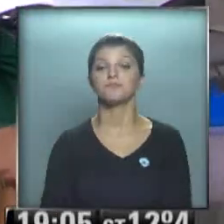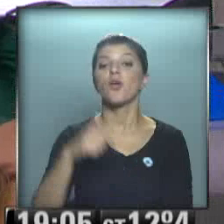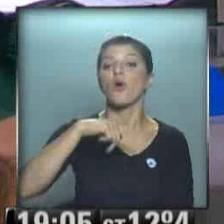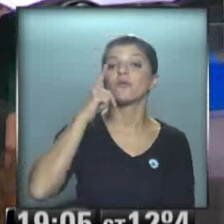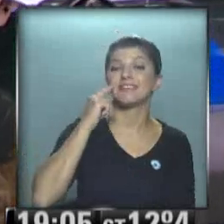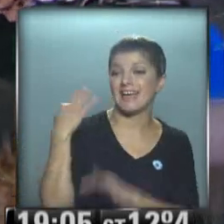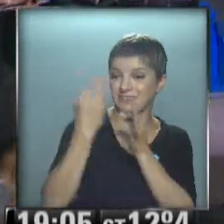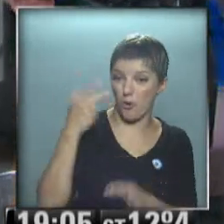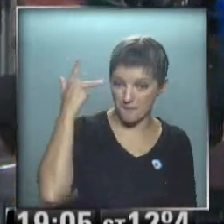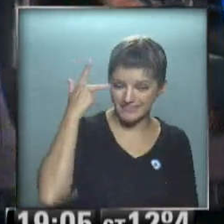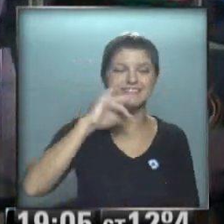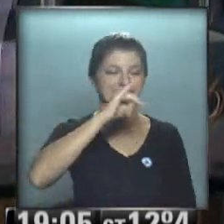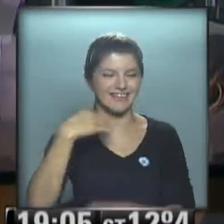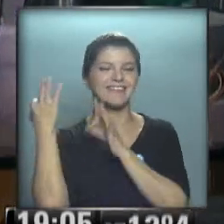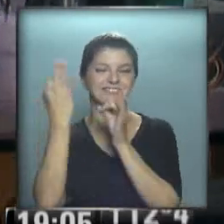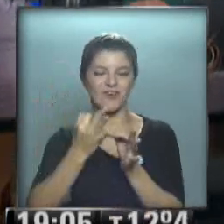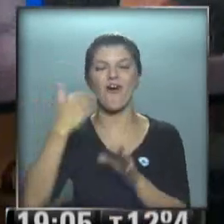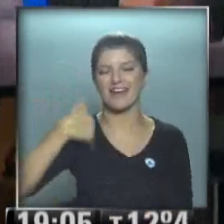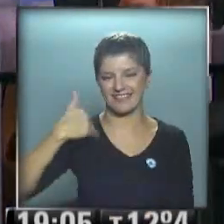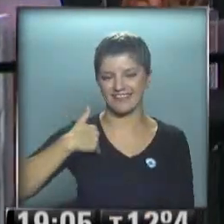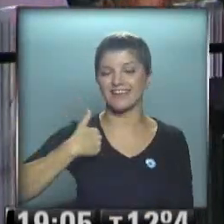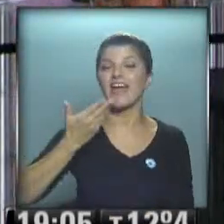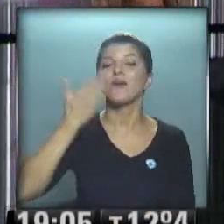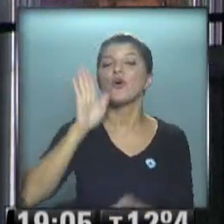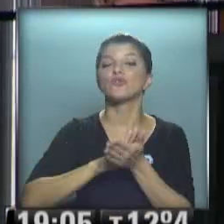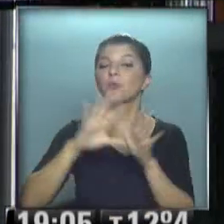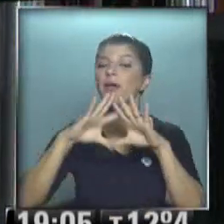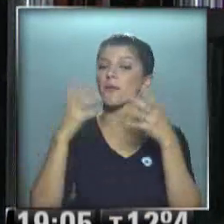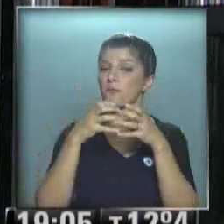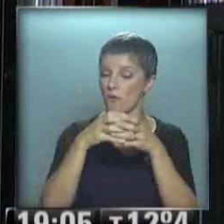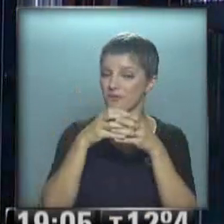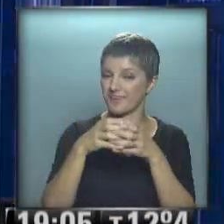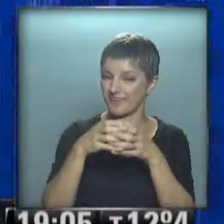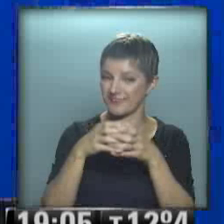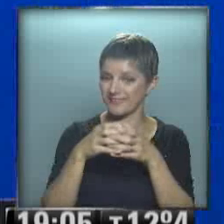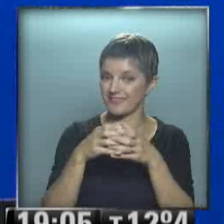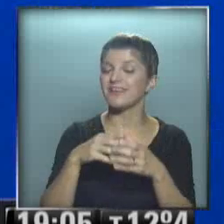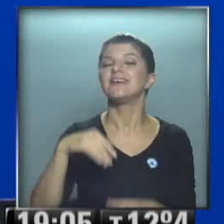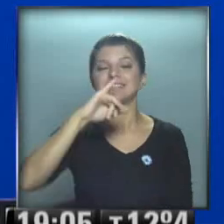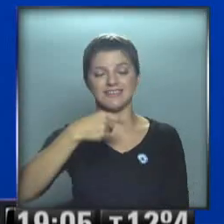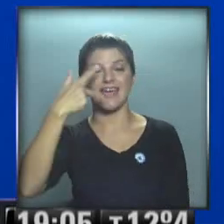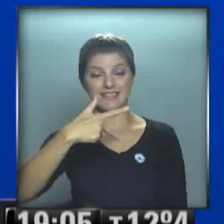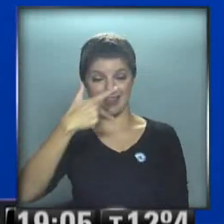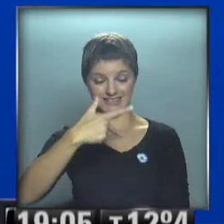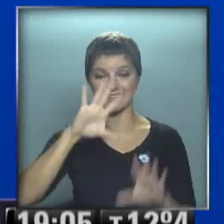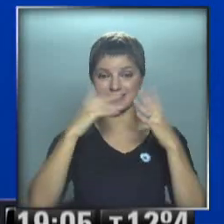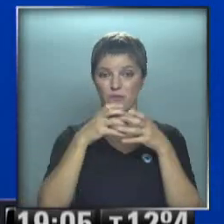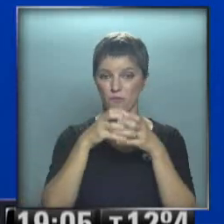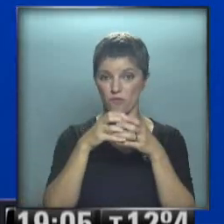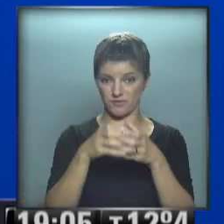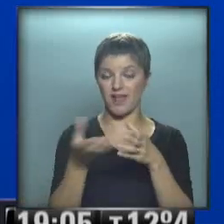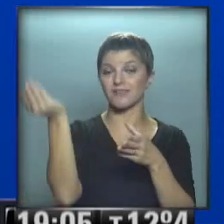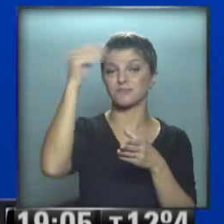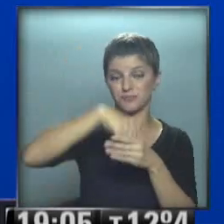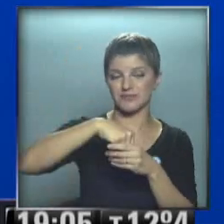día Messi llegó. Claro, llegó a la República Argentina y claro, y habló del Mundial. Pablo Tiburcí. Así es, tercer Mundial, tercera Copa del Mundo, con sed